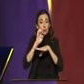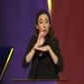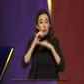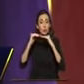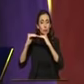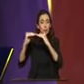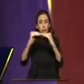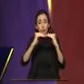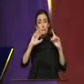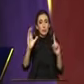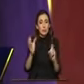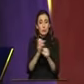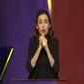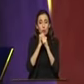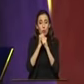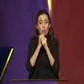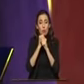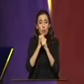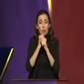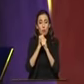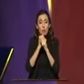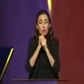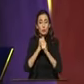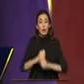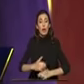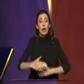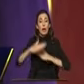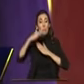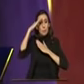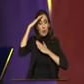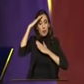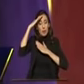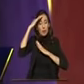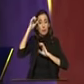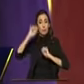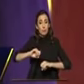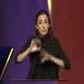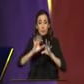fundamental el trabajo de nuestros hermanos uniformados.